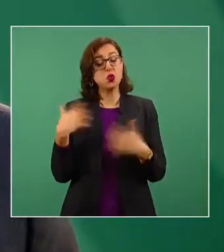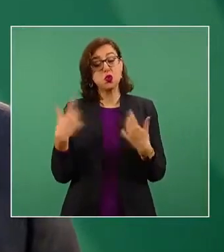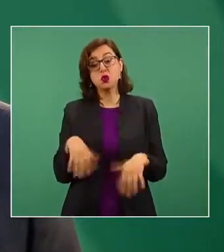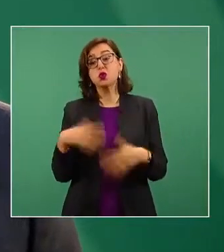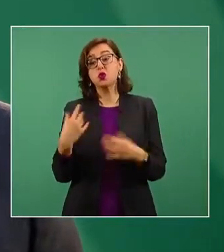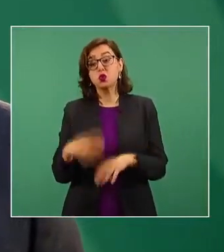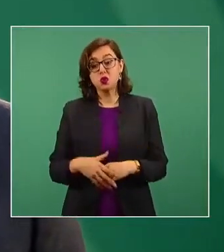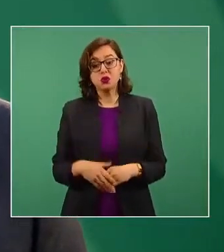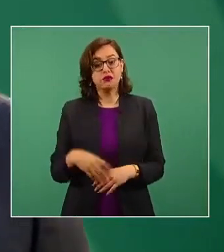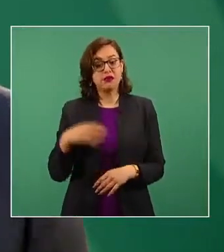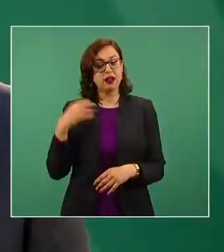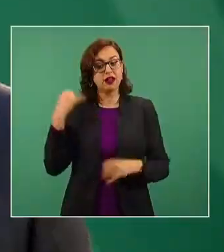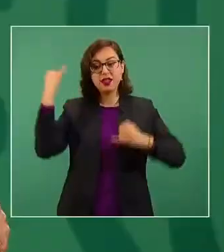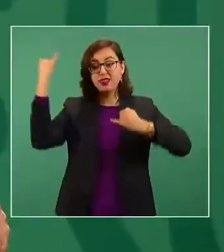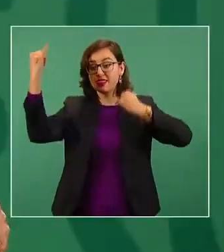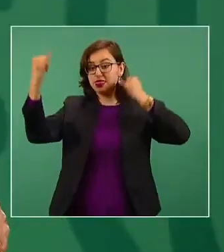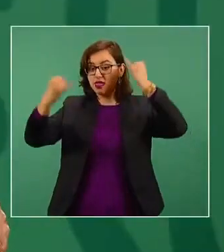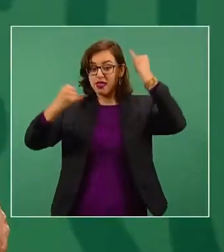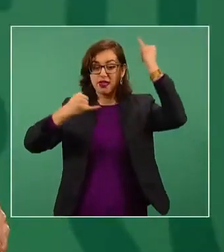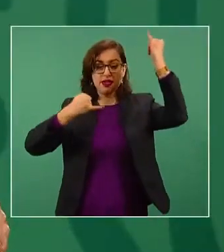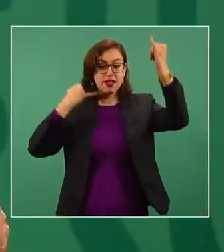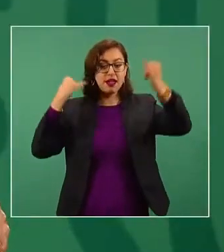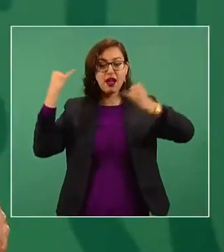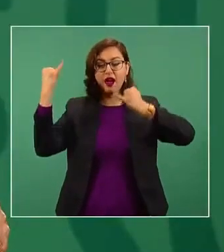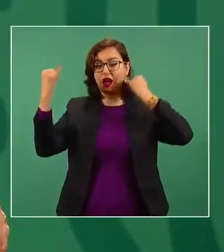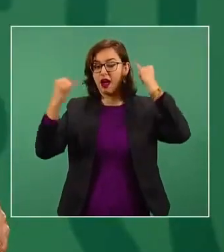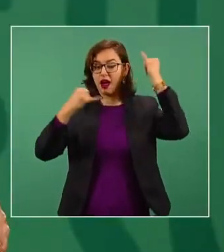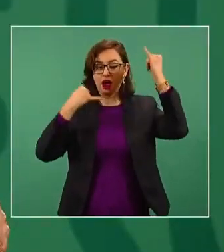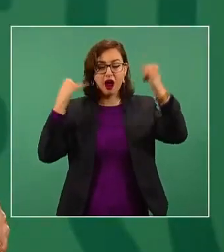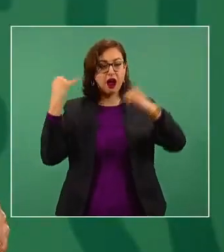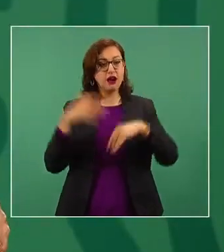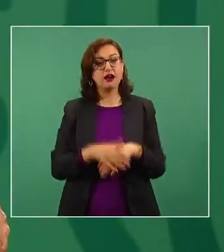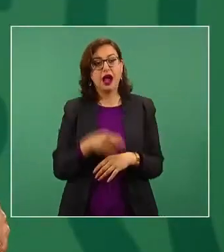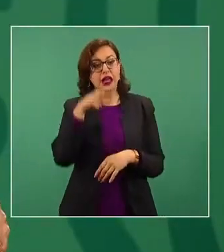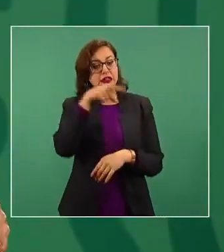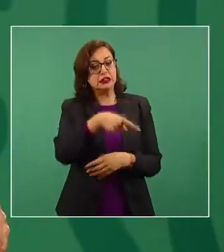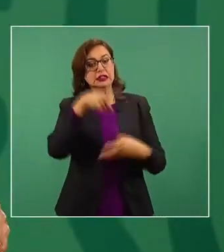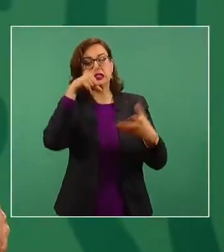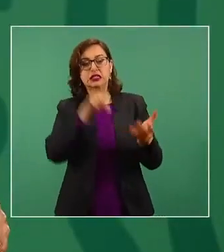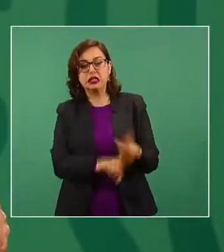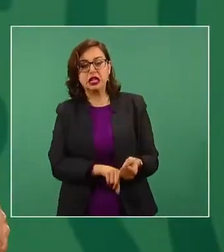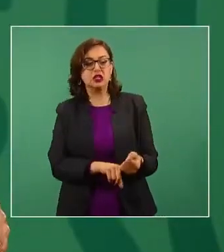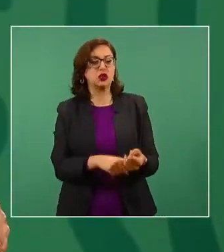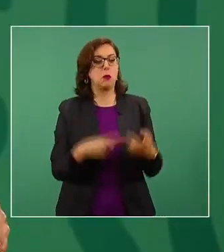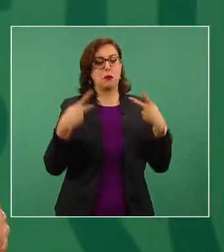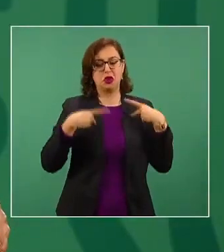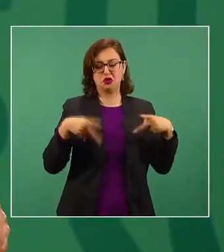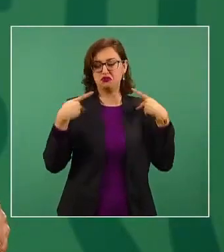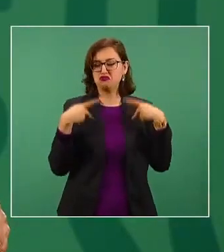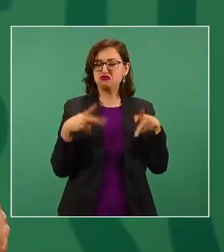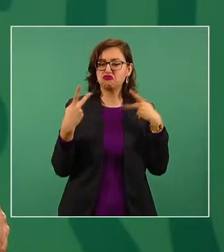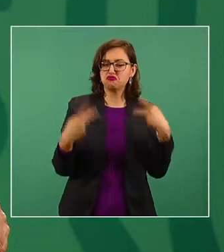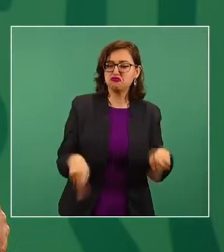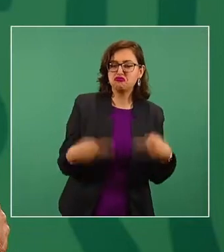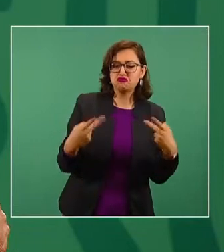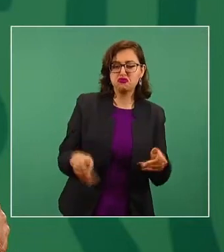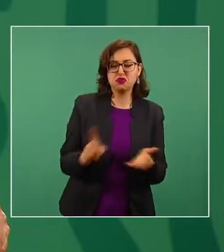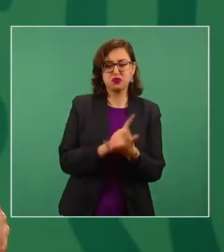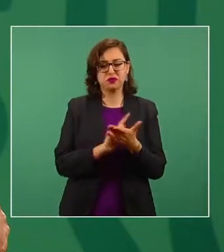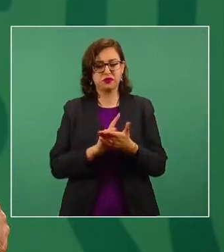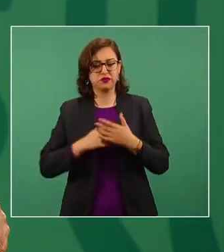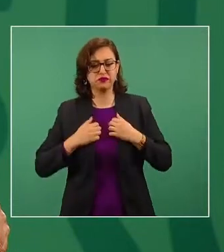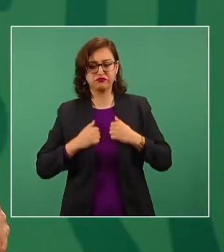fantasioso, de las series en donde los que se dedican al narcotráfico